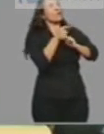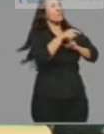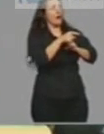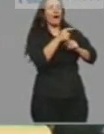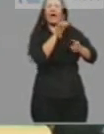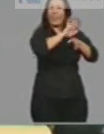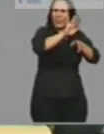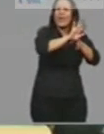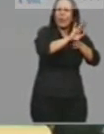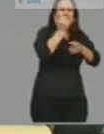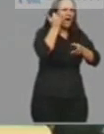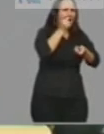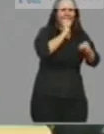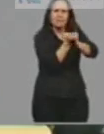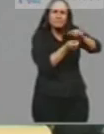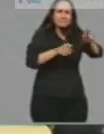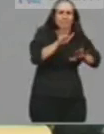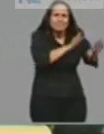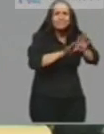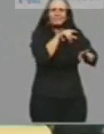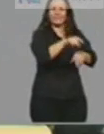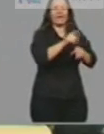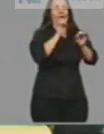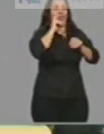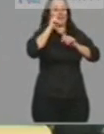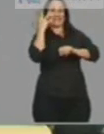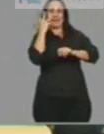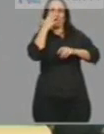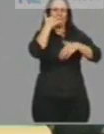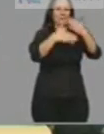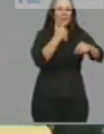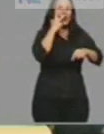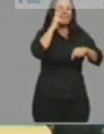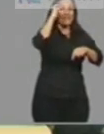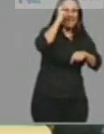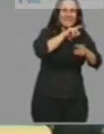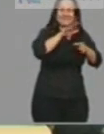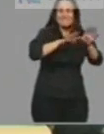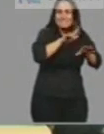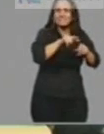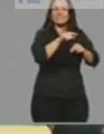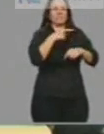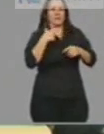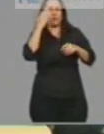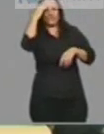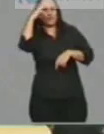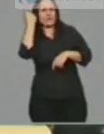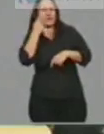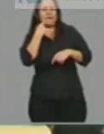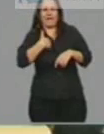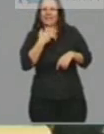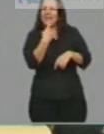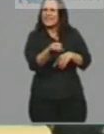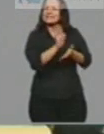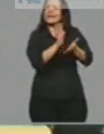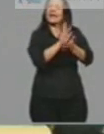deuda que se logró primero en el 2005 y luego en el 2010, porque como marca la Constitución Nacional Argentina, la